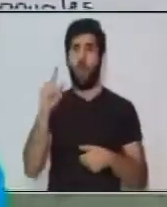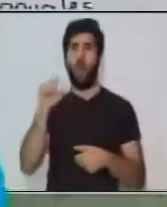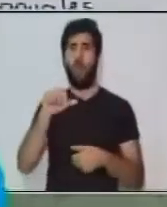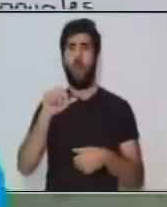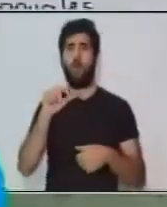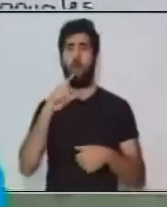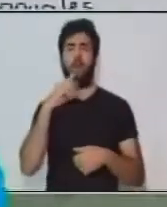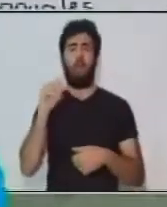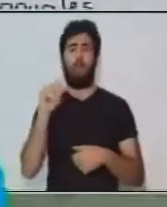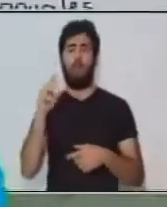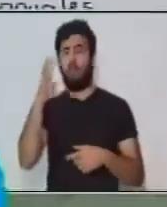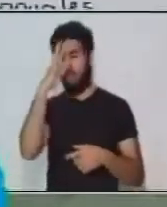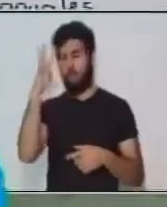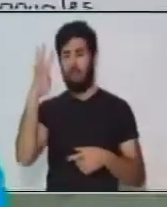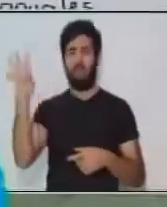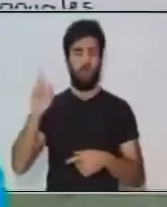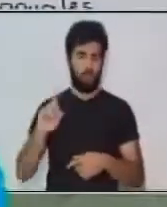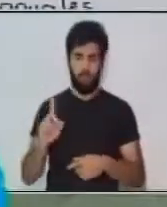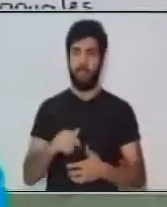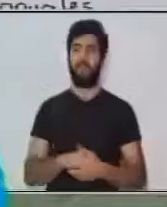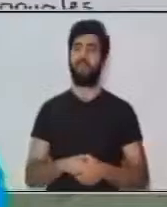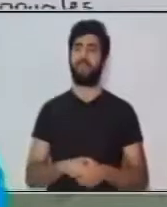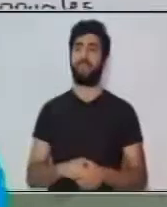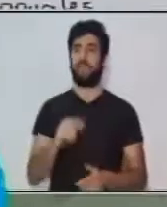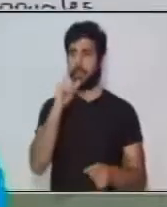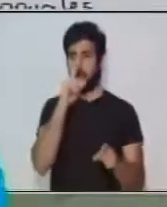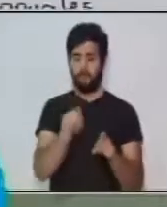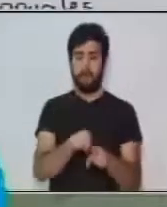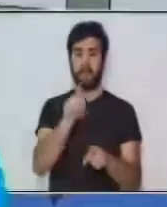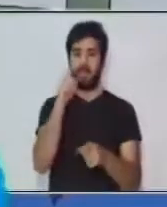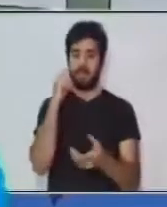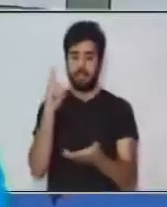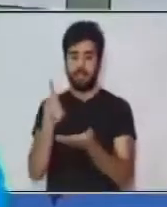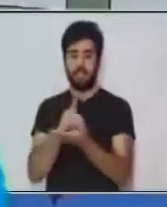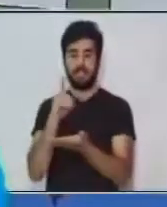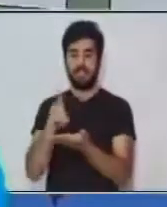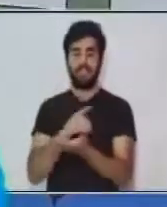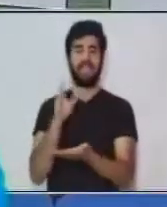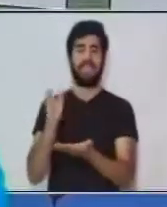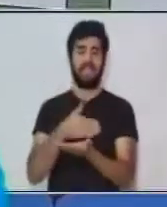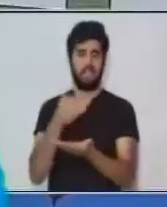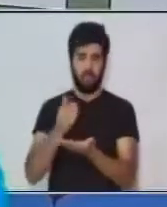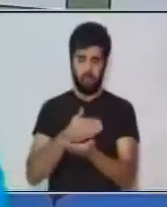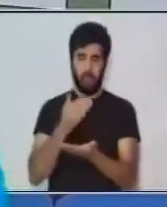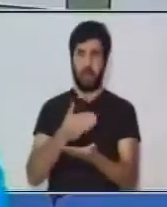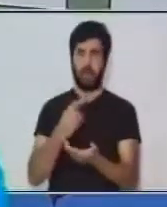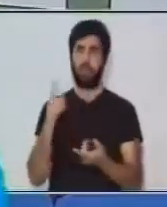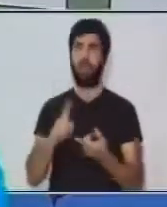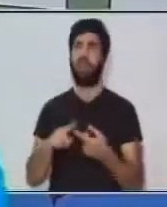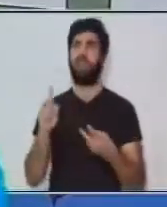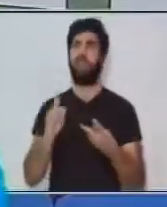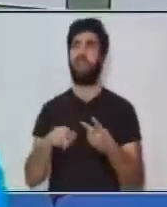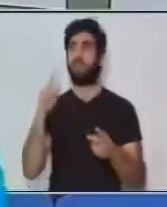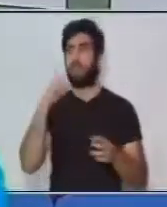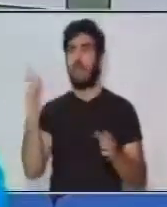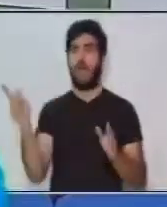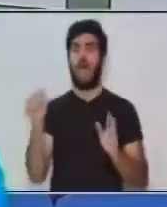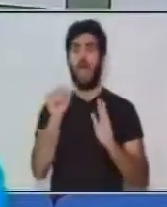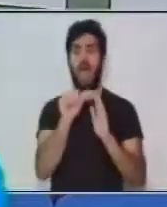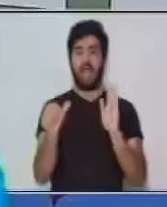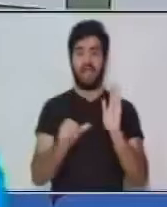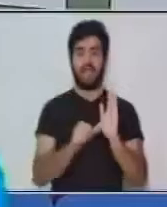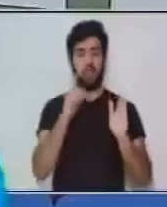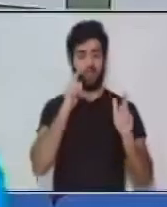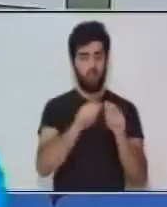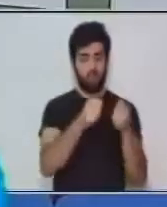acuerdo? Entonces también podemos identificar diccionarios, que también son una fuente primordial de investigación,